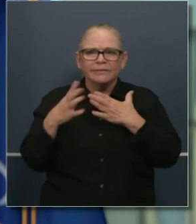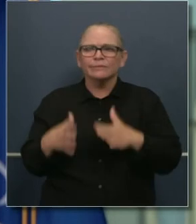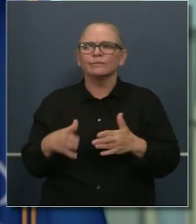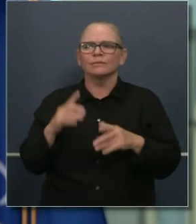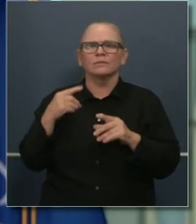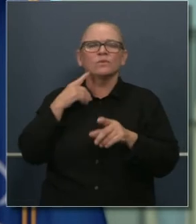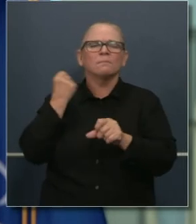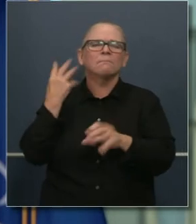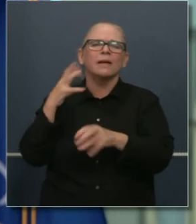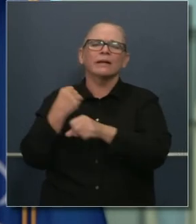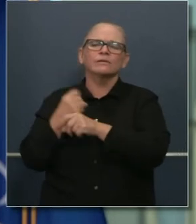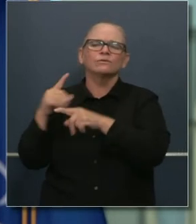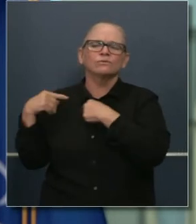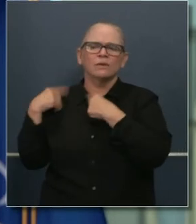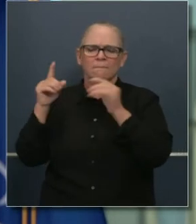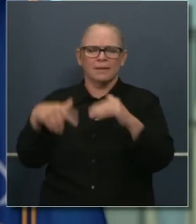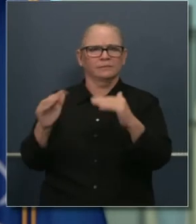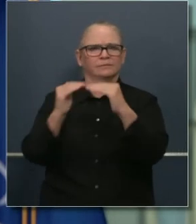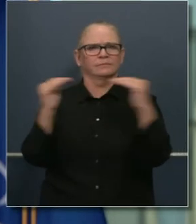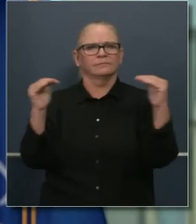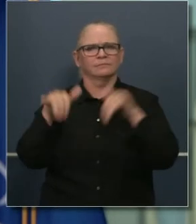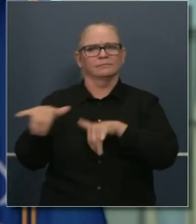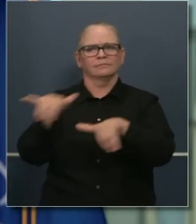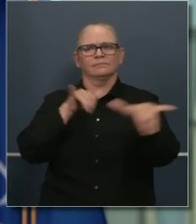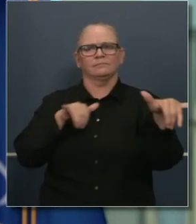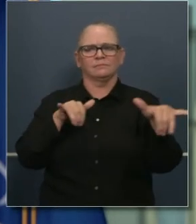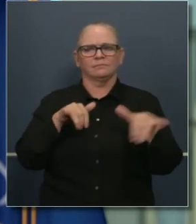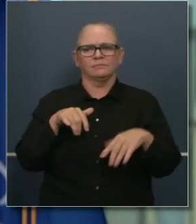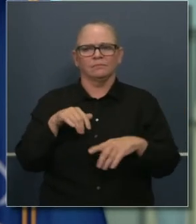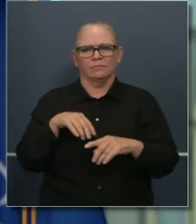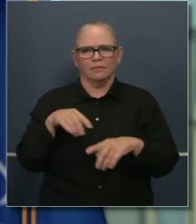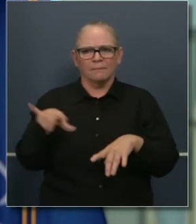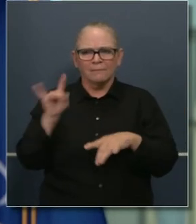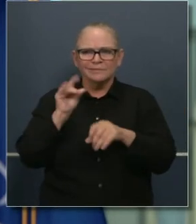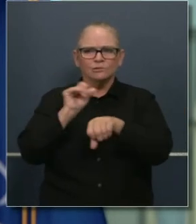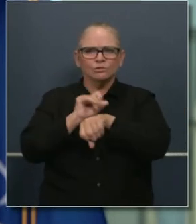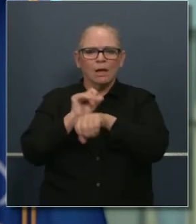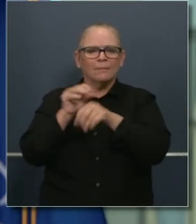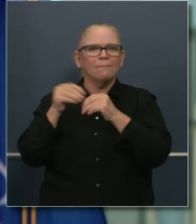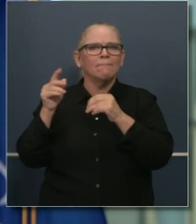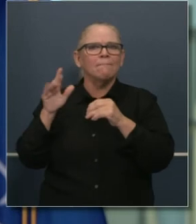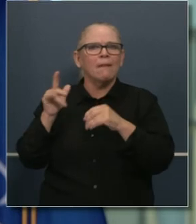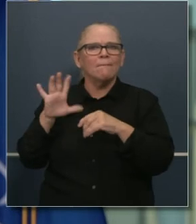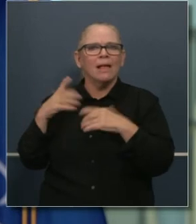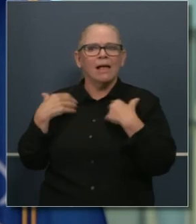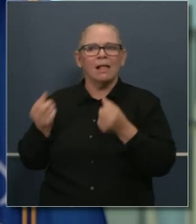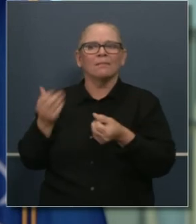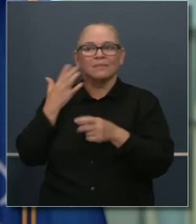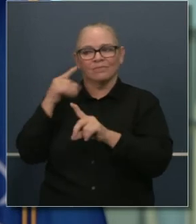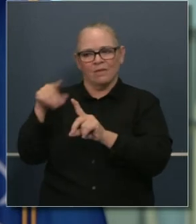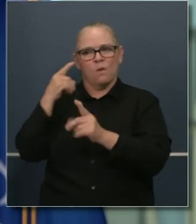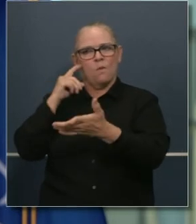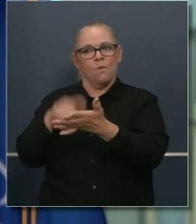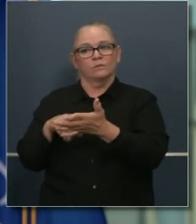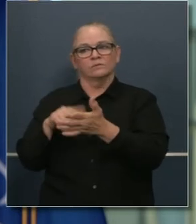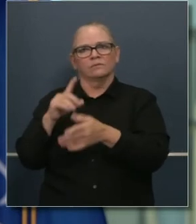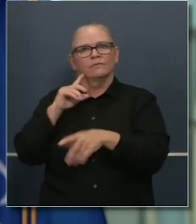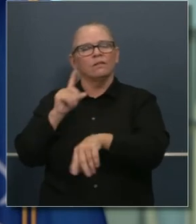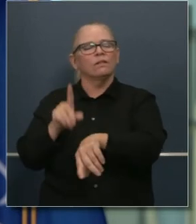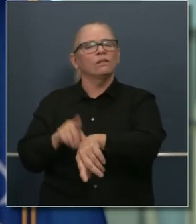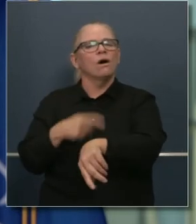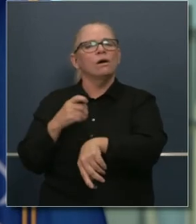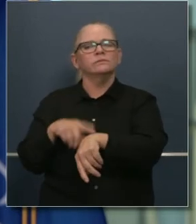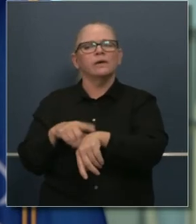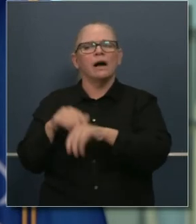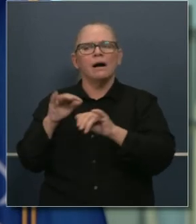de en cuanto a la equidad a través del estado gente que decidió trabajar en la salud pública porque la equidad era importante para ellos y lo ha sido por